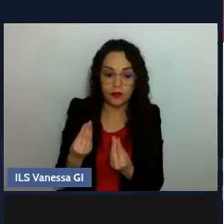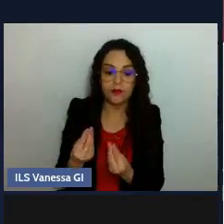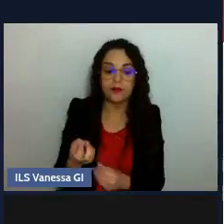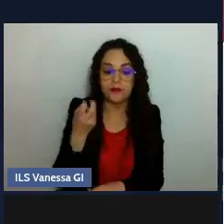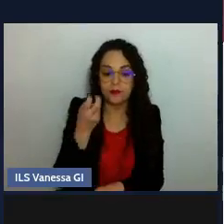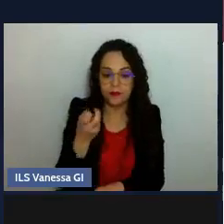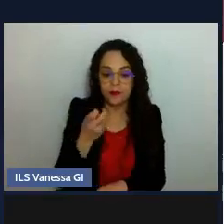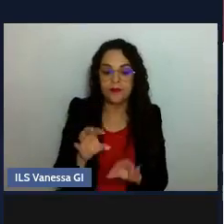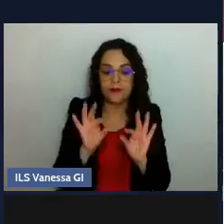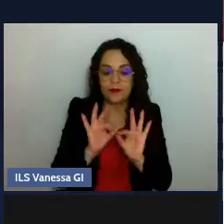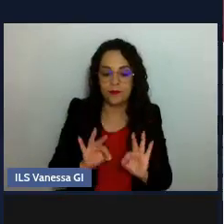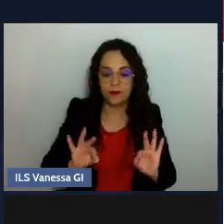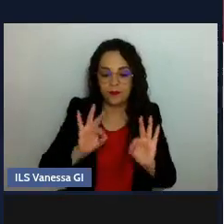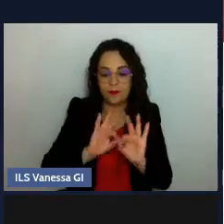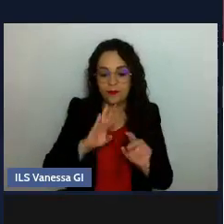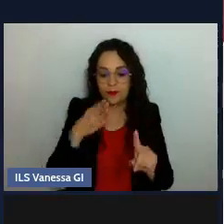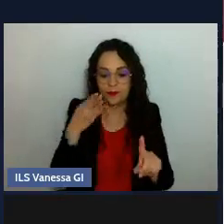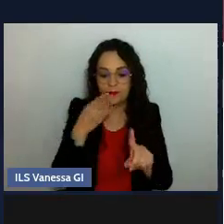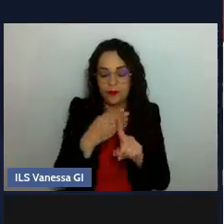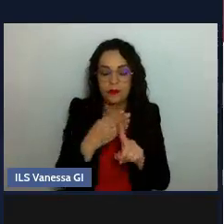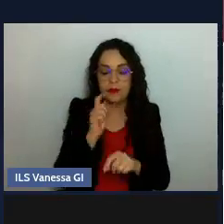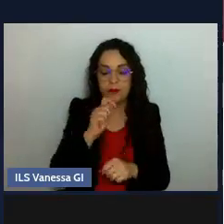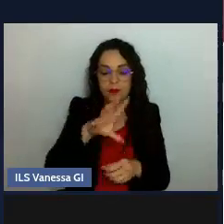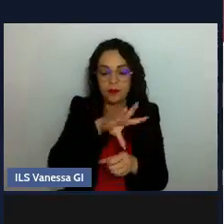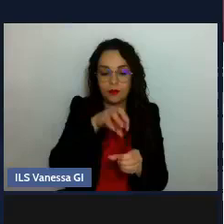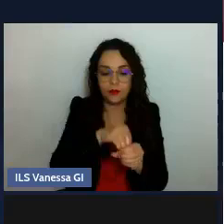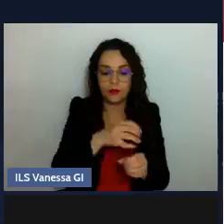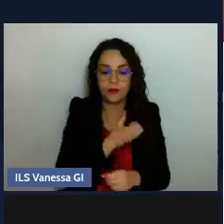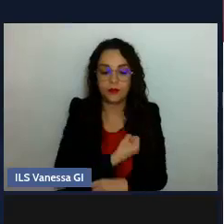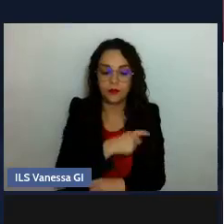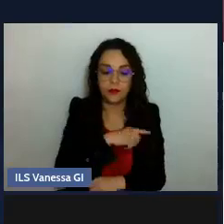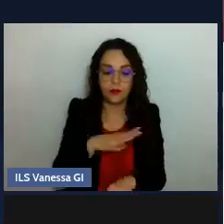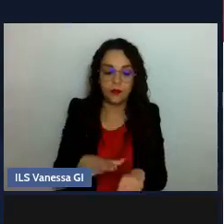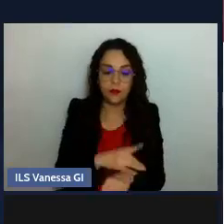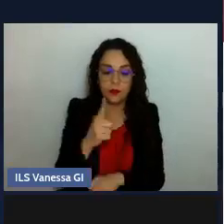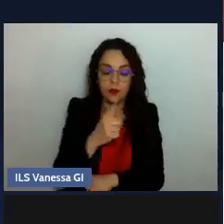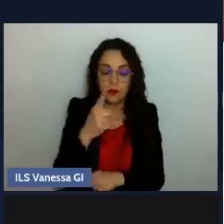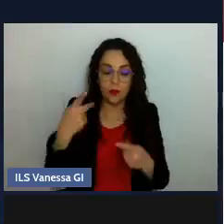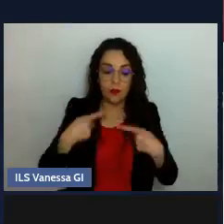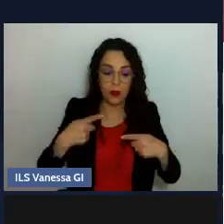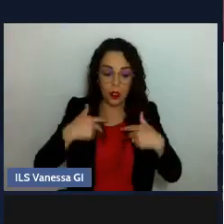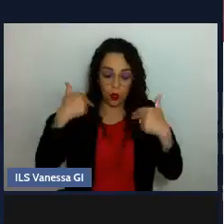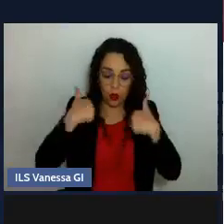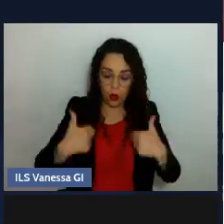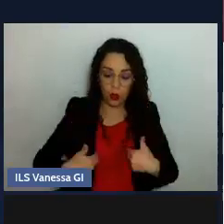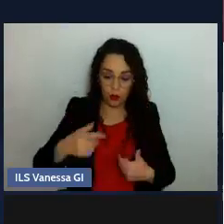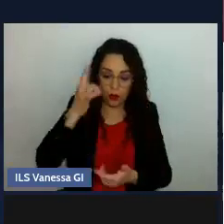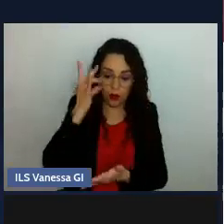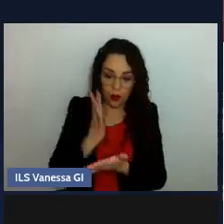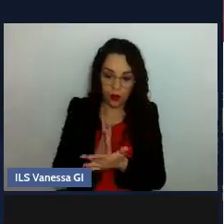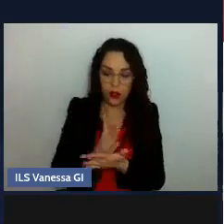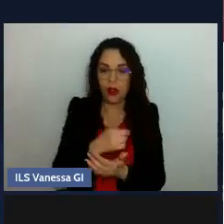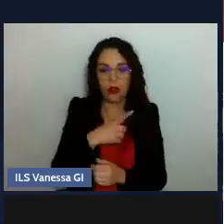el concepto de salud integral, porque no ve al ser humano solamente como el de cuida tu